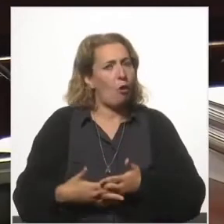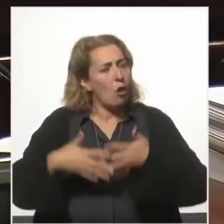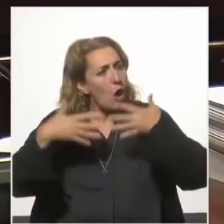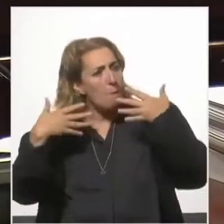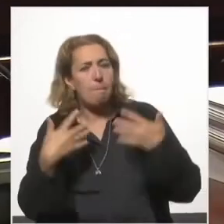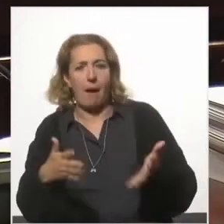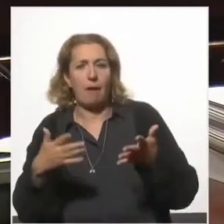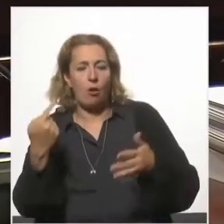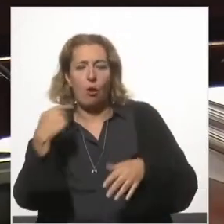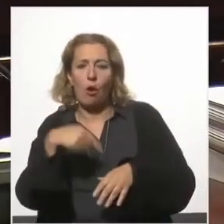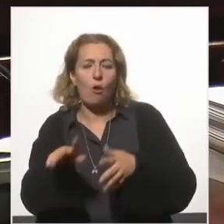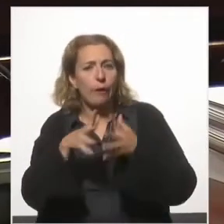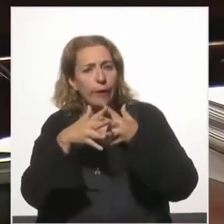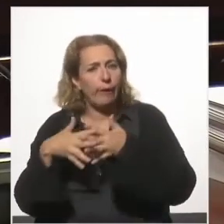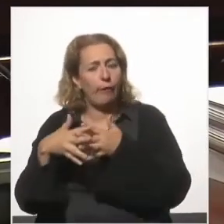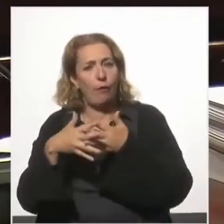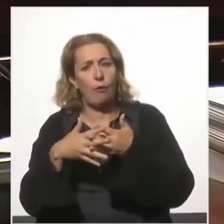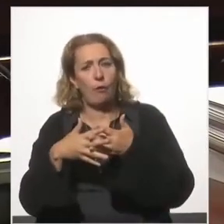parió a los gringos.